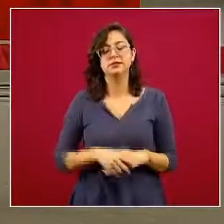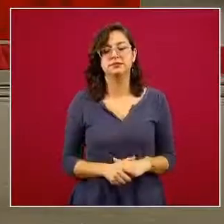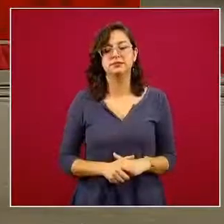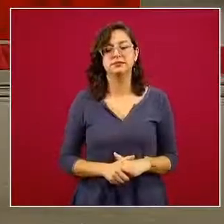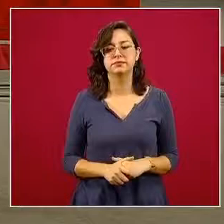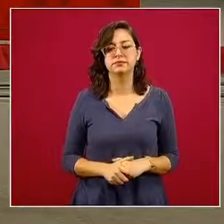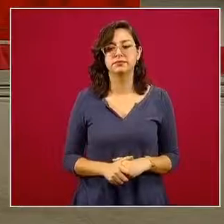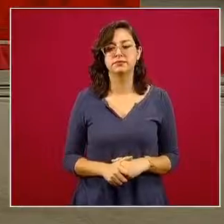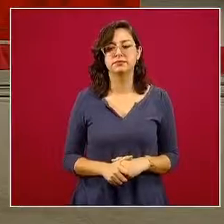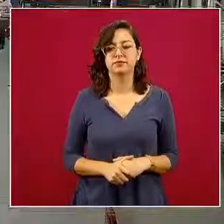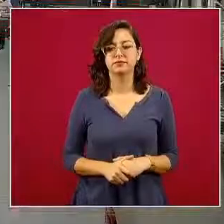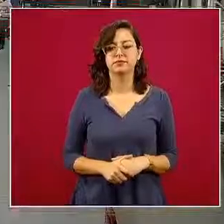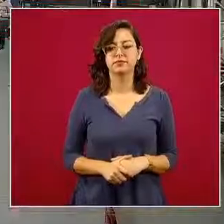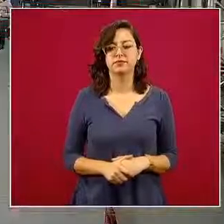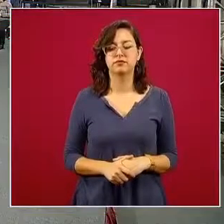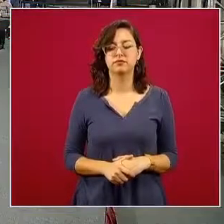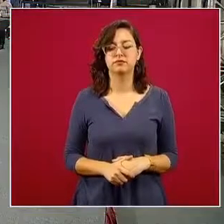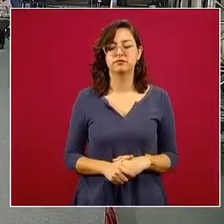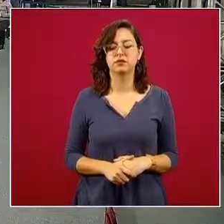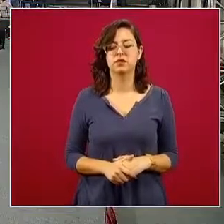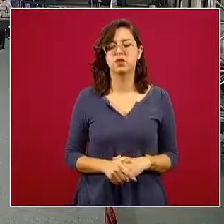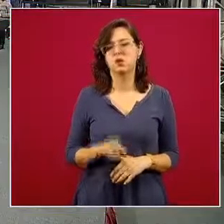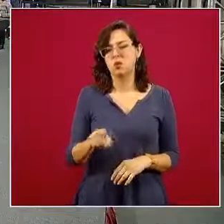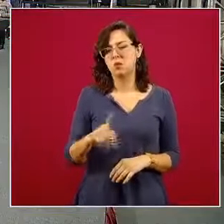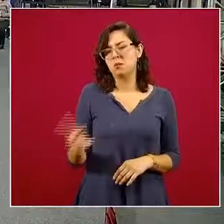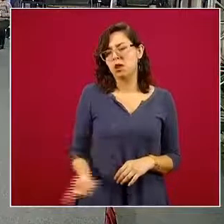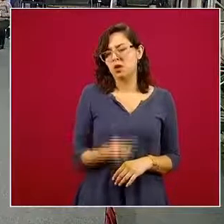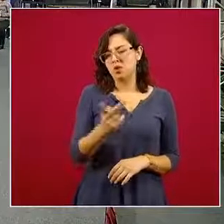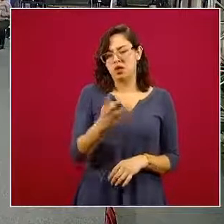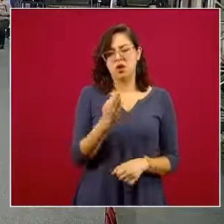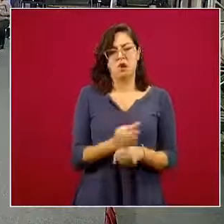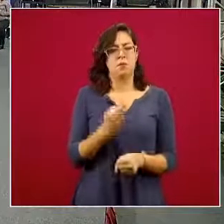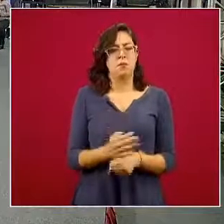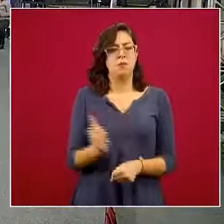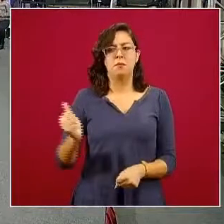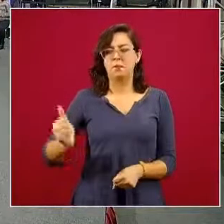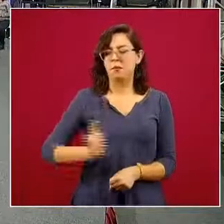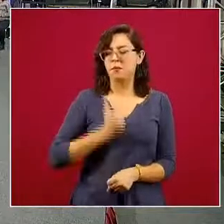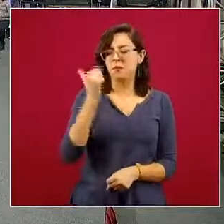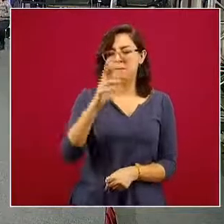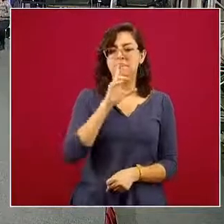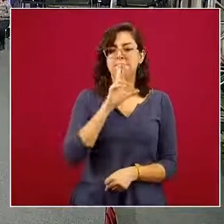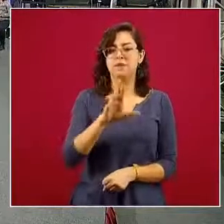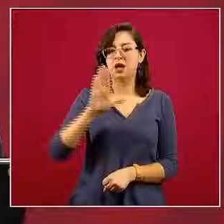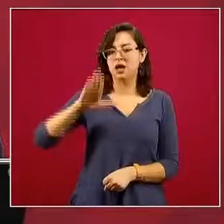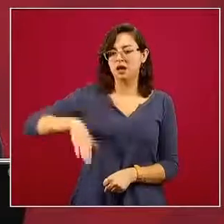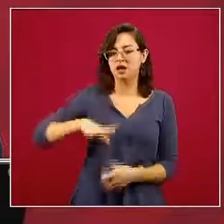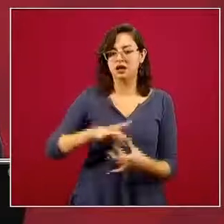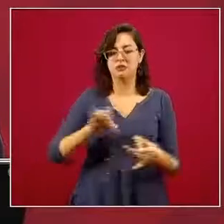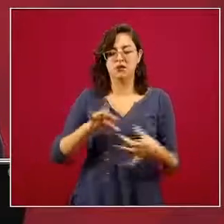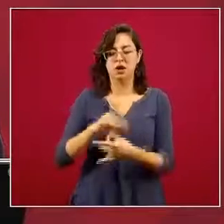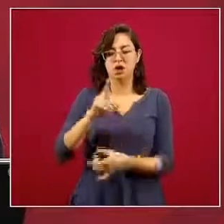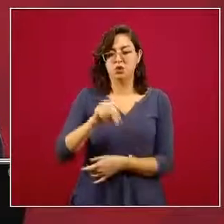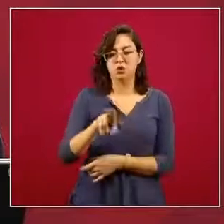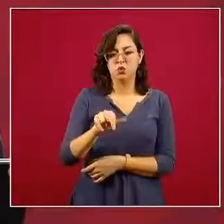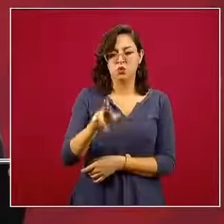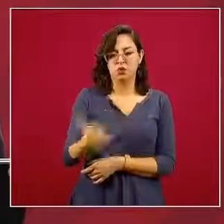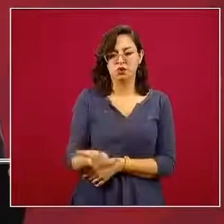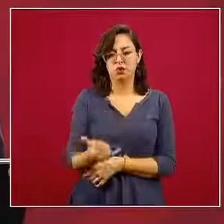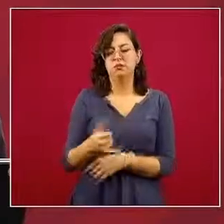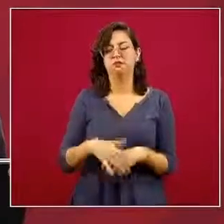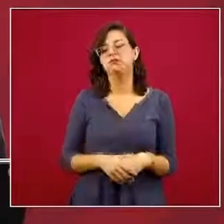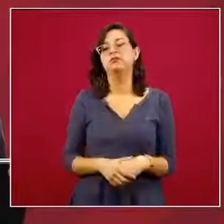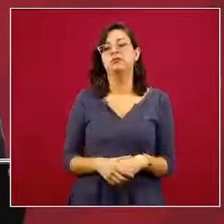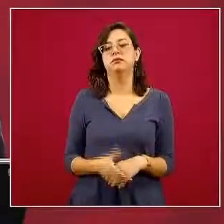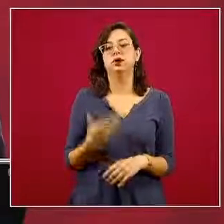¿no? Ahora, su pregunta me da pie a comentar algo que se relaciona con lo que decía Nuria Fernández, y es una preocupación